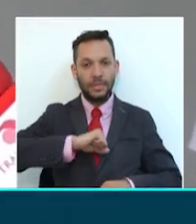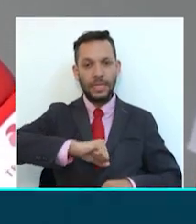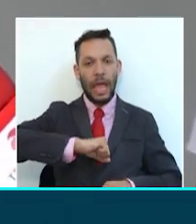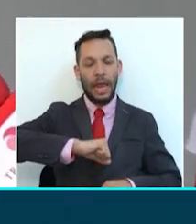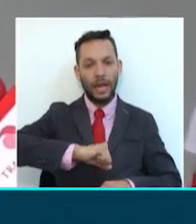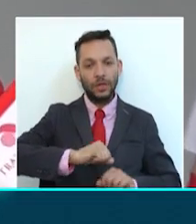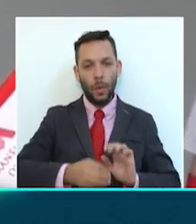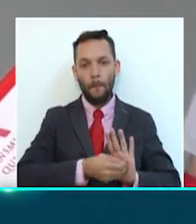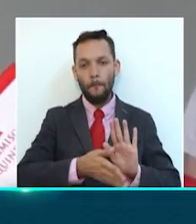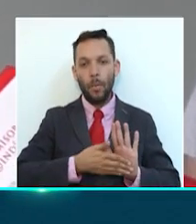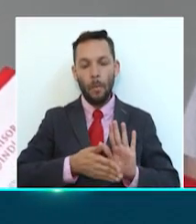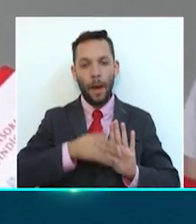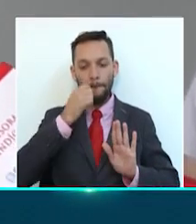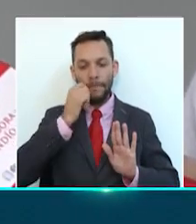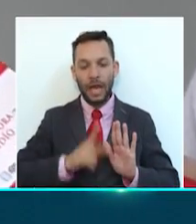denuncia pública